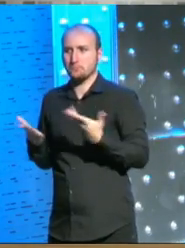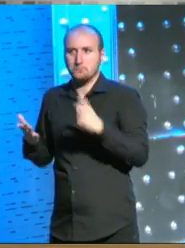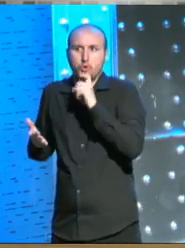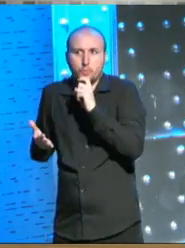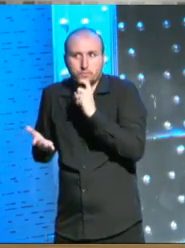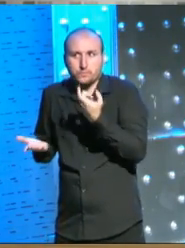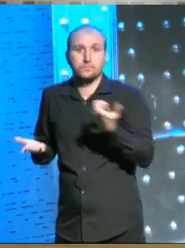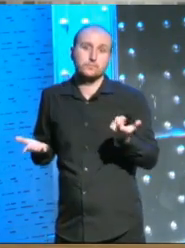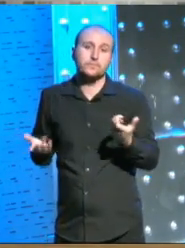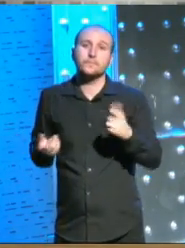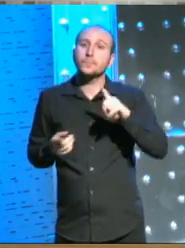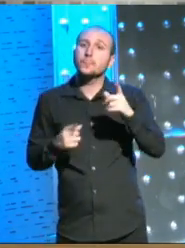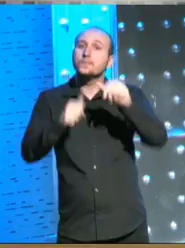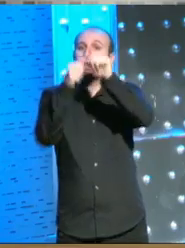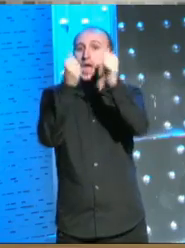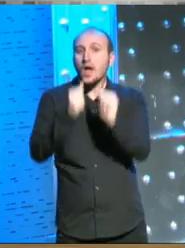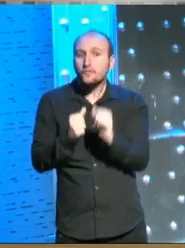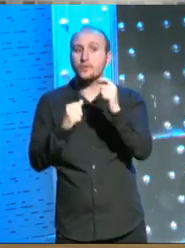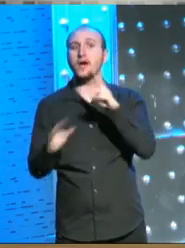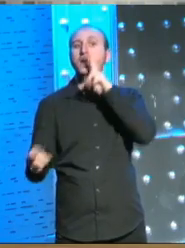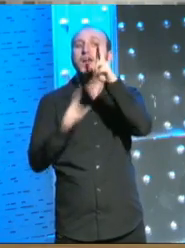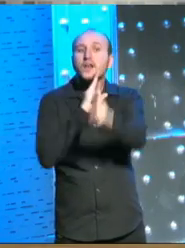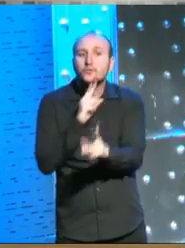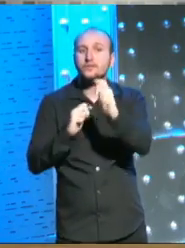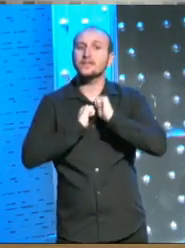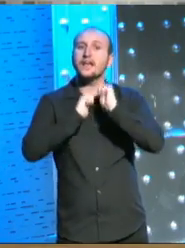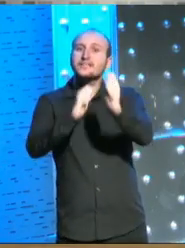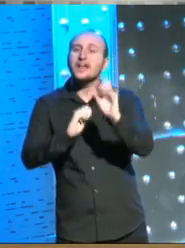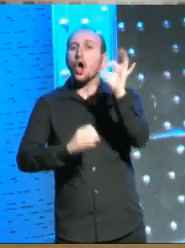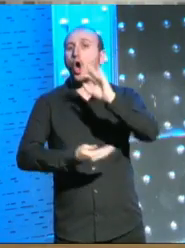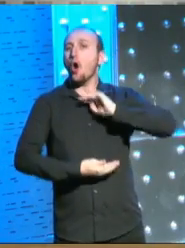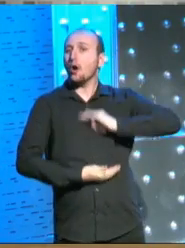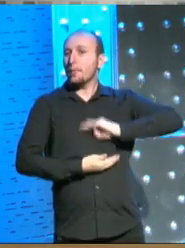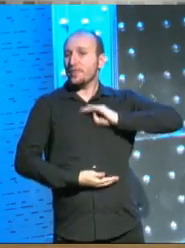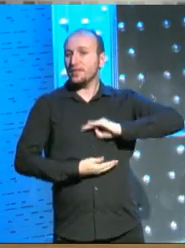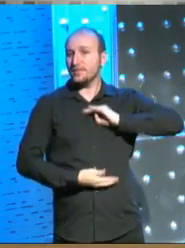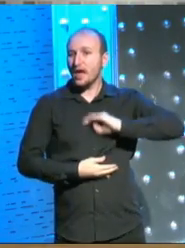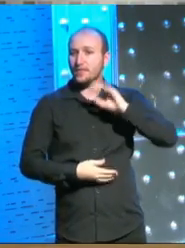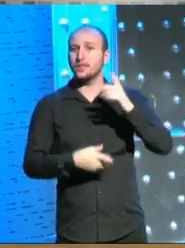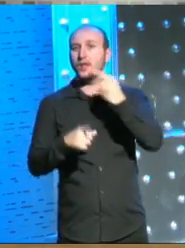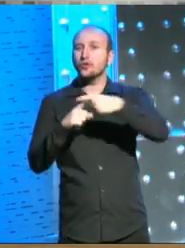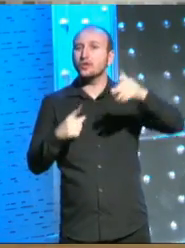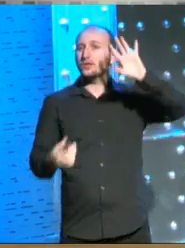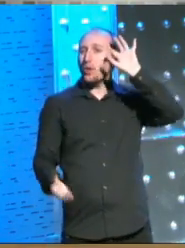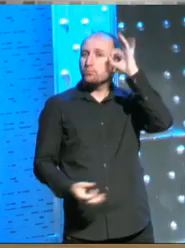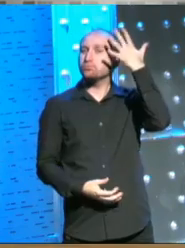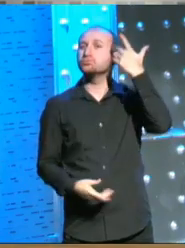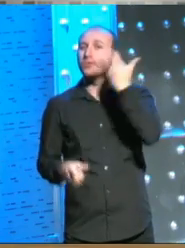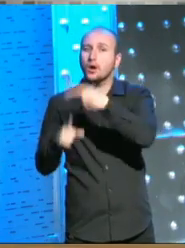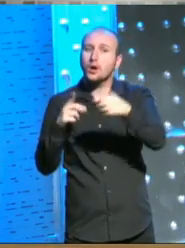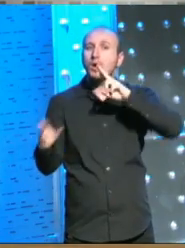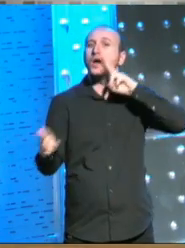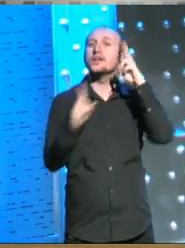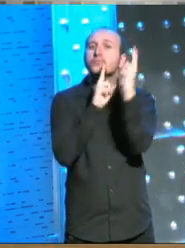con la forma de articular las respuestas, la capacidad, la elocuencia de las respuestas